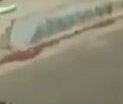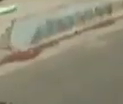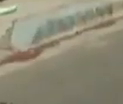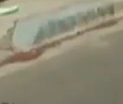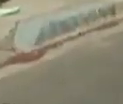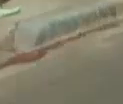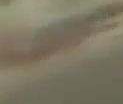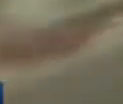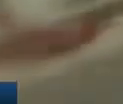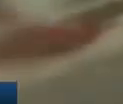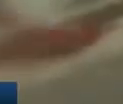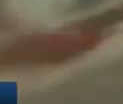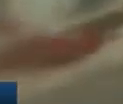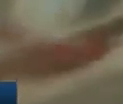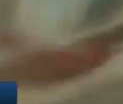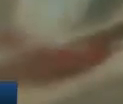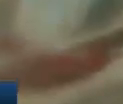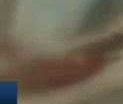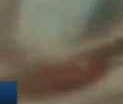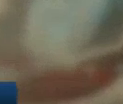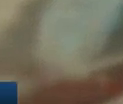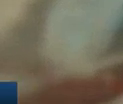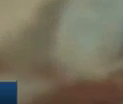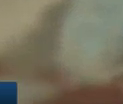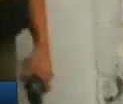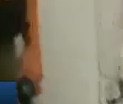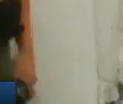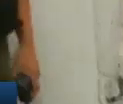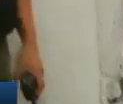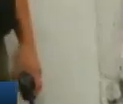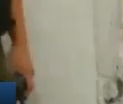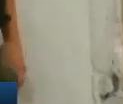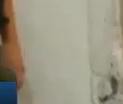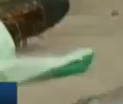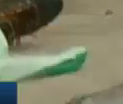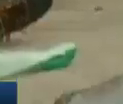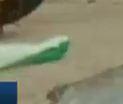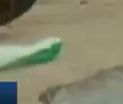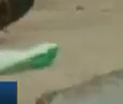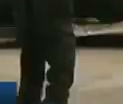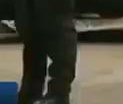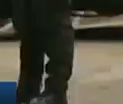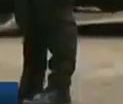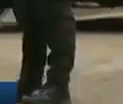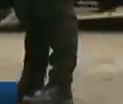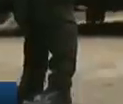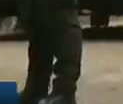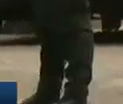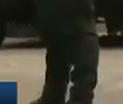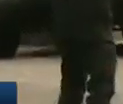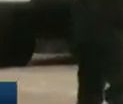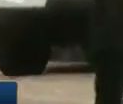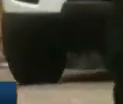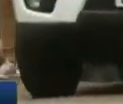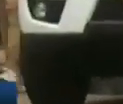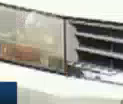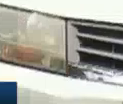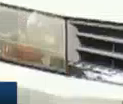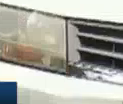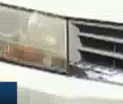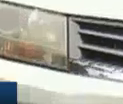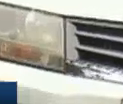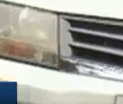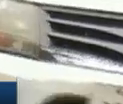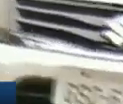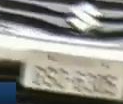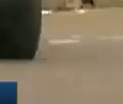Sicarios asesinan a tiros a una trabajadora de la salud al sur de la urbe porteña. En otro hecho violento, un auxiliar de farmacia de un hospital